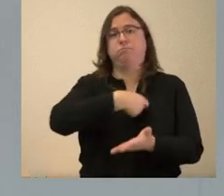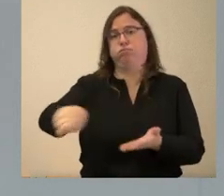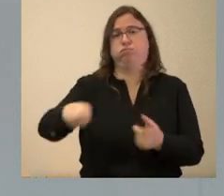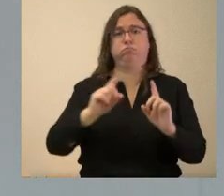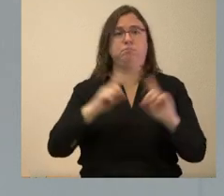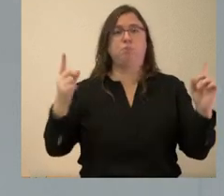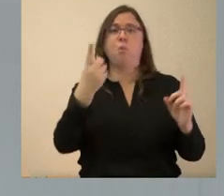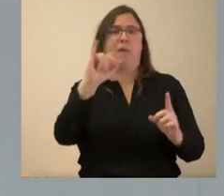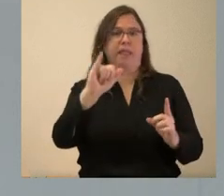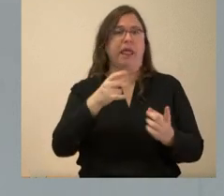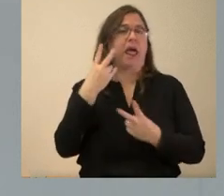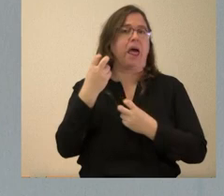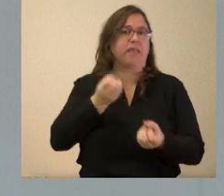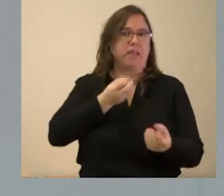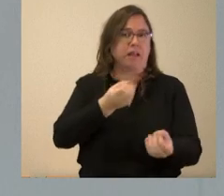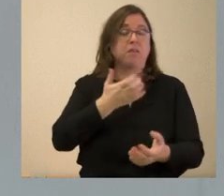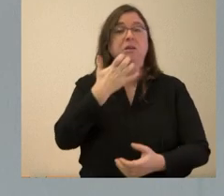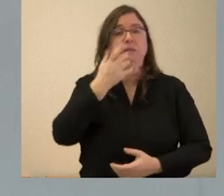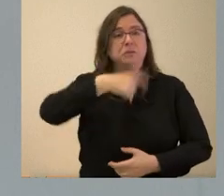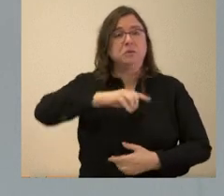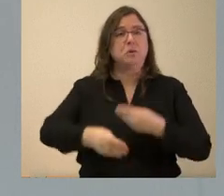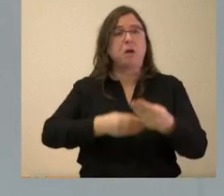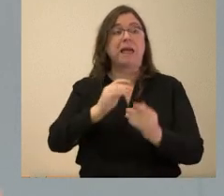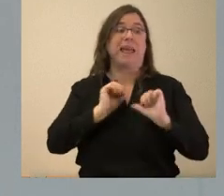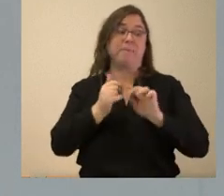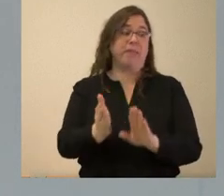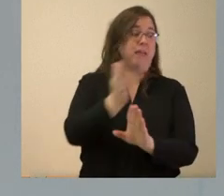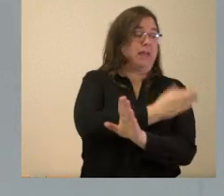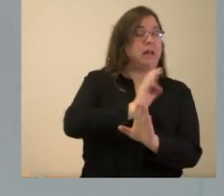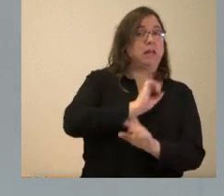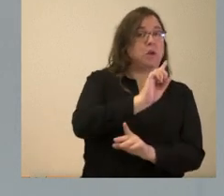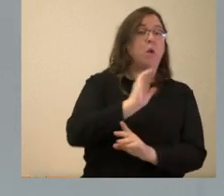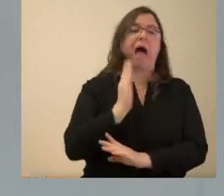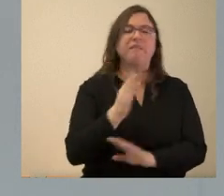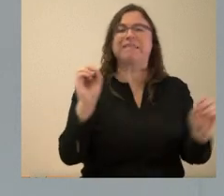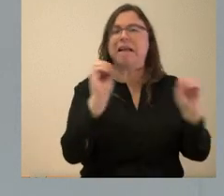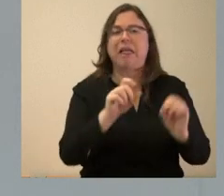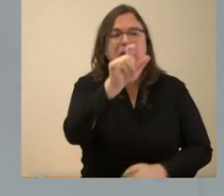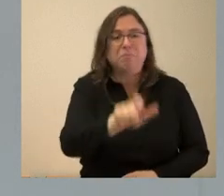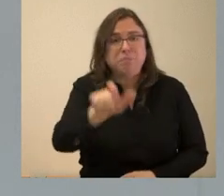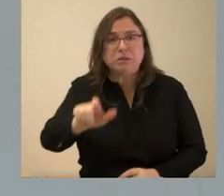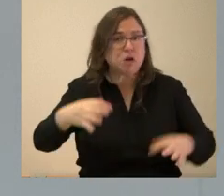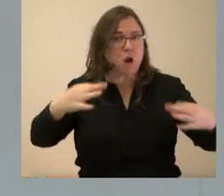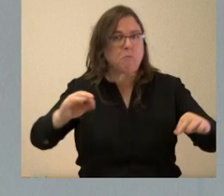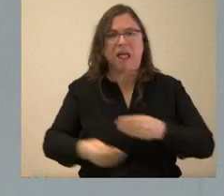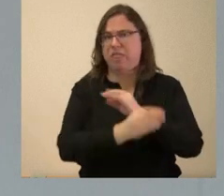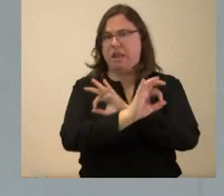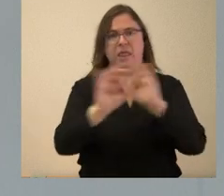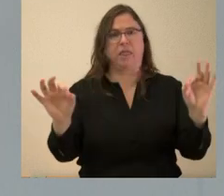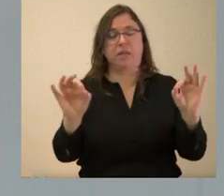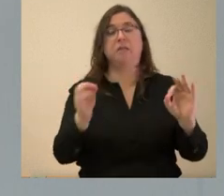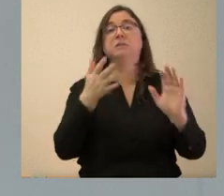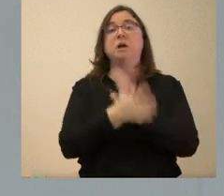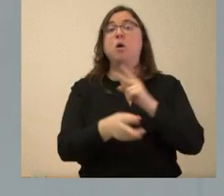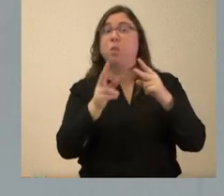del ejercicio y si nosotros lo tramitamos y es con efectos del 1 de enero no tiene ningún efecto para el particular que no tiene que hacer absolutamente nada y por tanto los dos